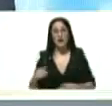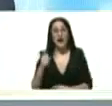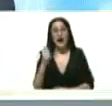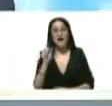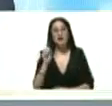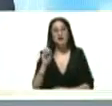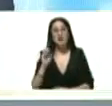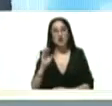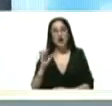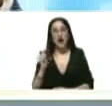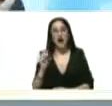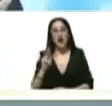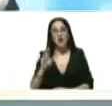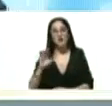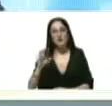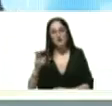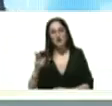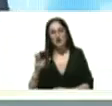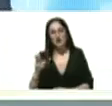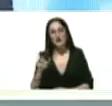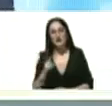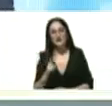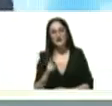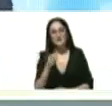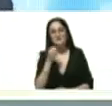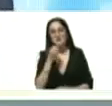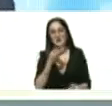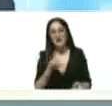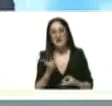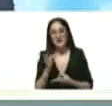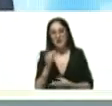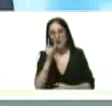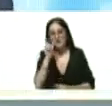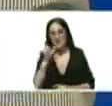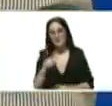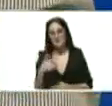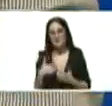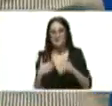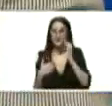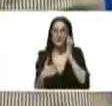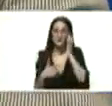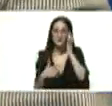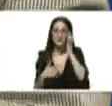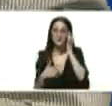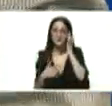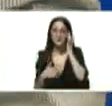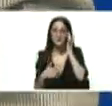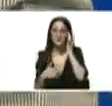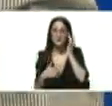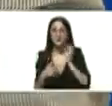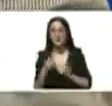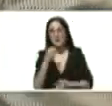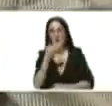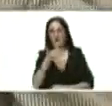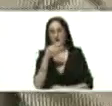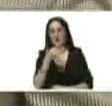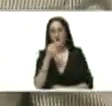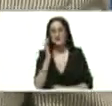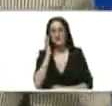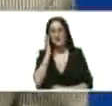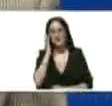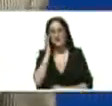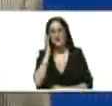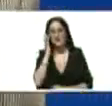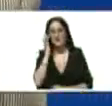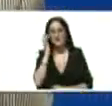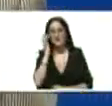Asocauchos, ¿cómo van los cauchos? Bienvenido, Rafael Hernández. Gracias, presidente. Buenas tardes. ¿Se escucha bien? No se escucha.